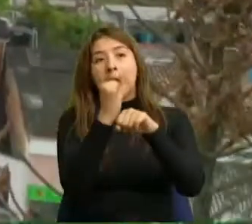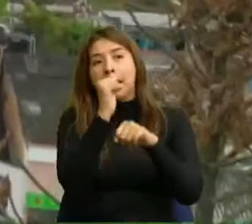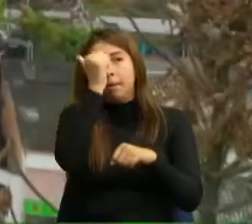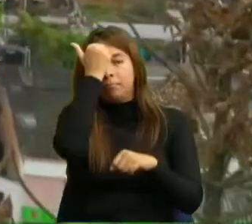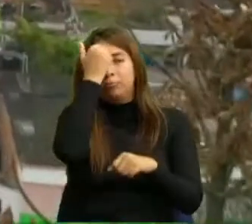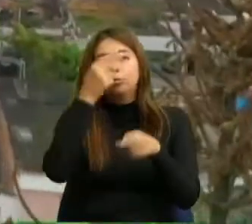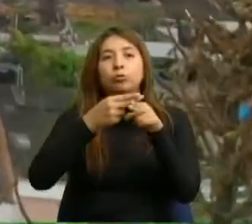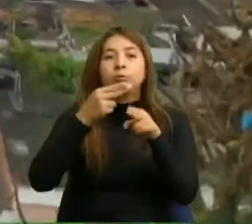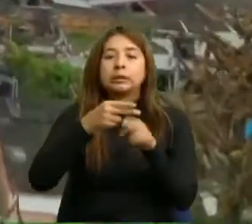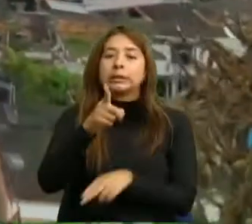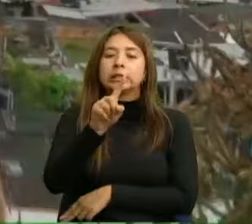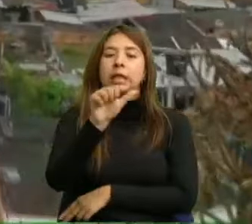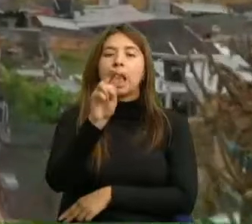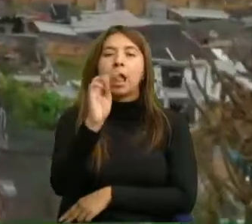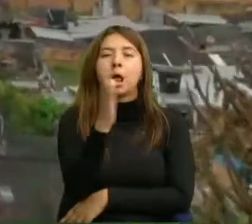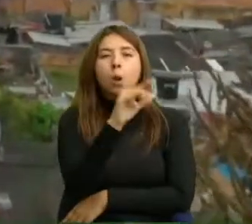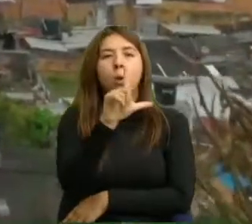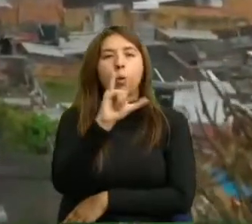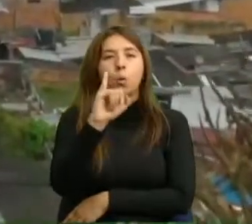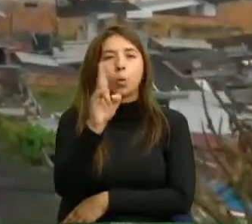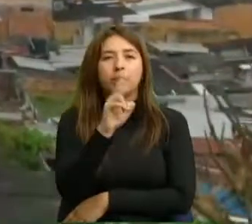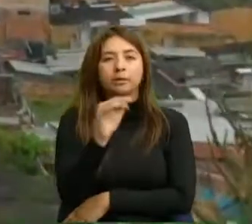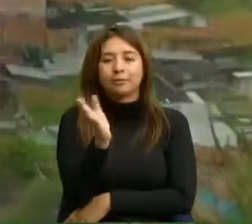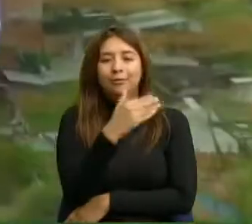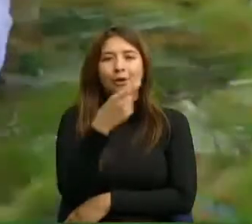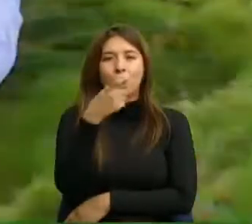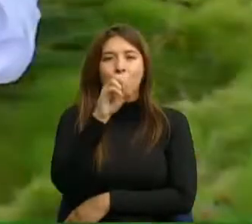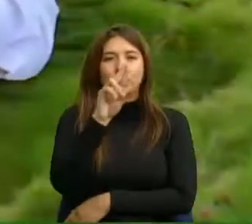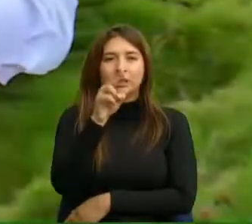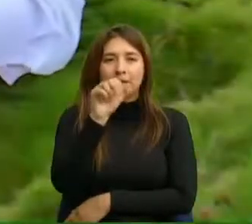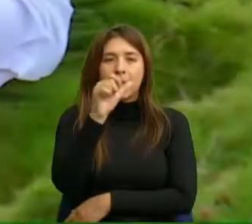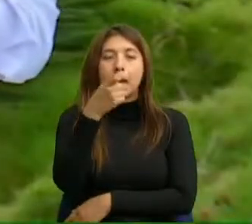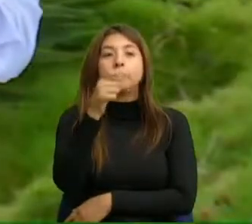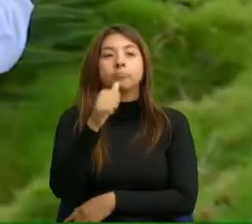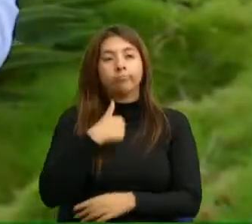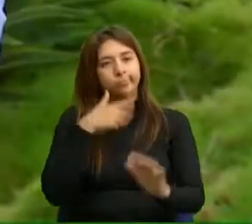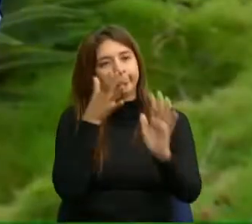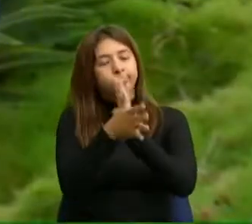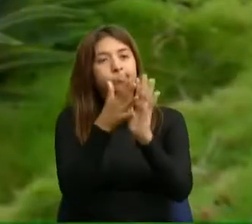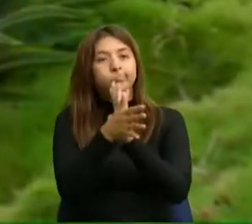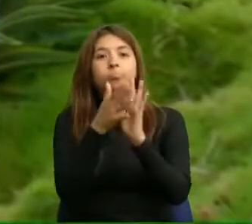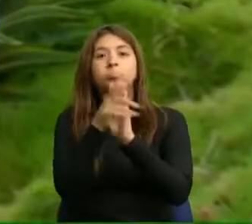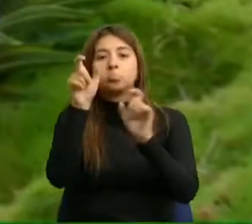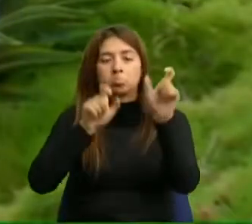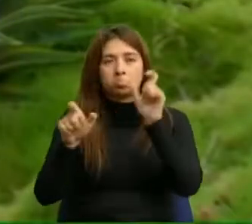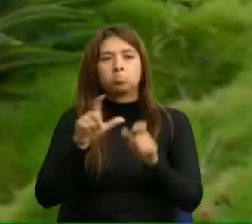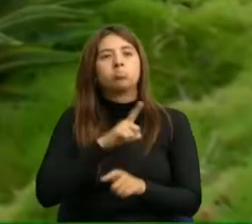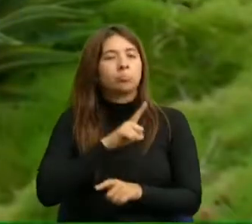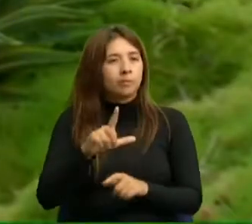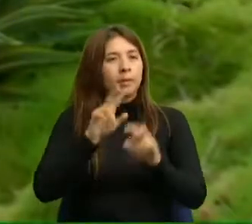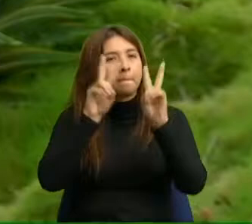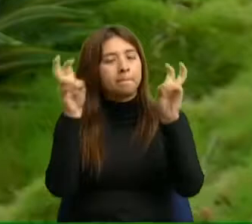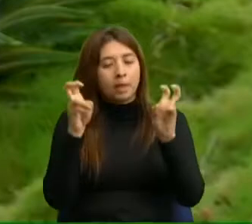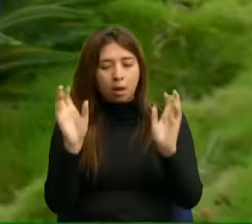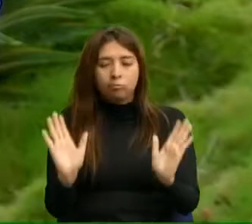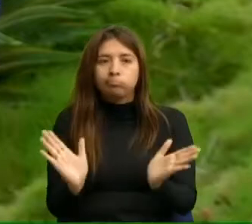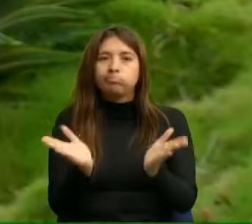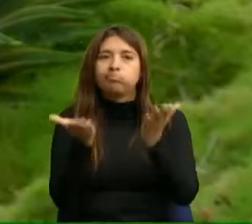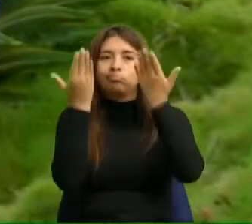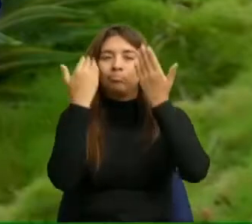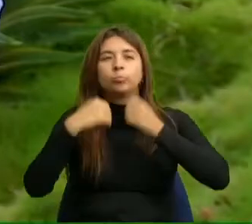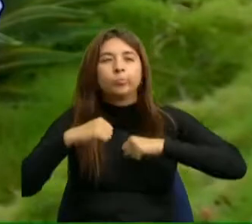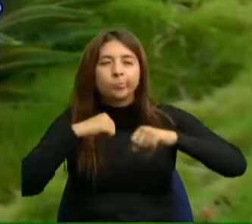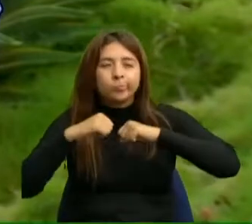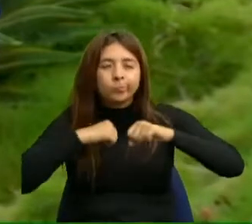San Luis Gonzaga, que ustedes están viendo en pantalla. Pues queremos contarles que las autoridades avanzan en el tema de la reactivación económica